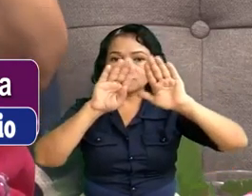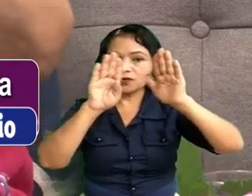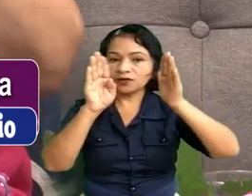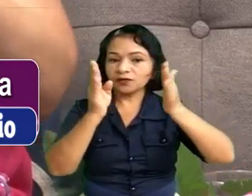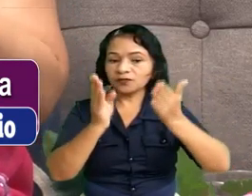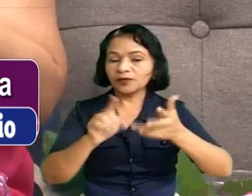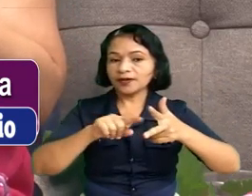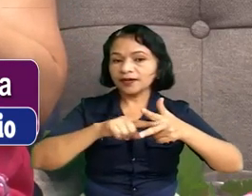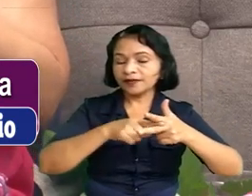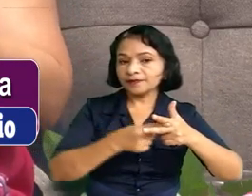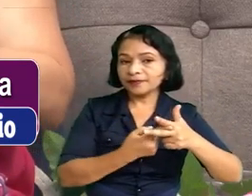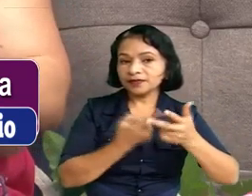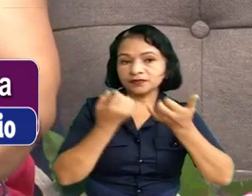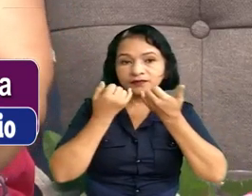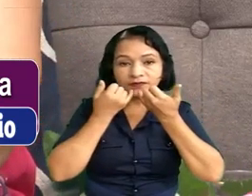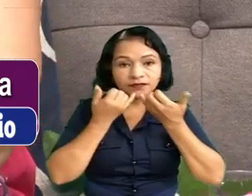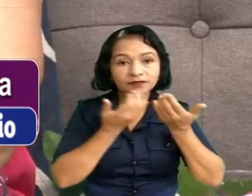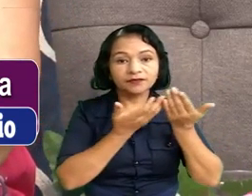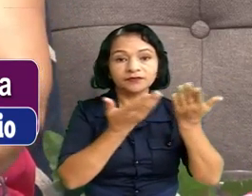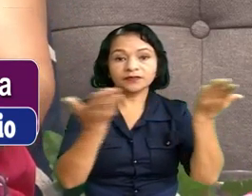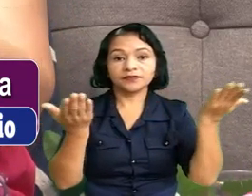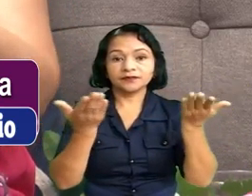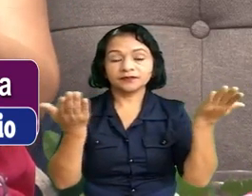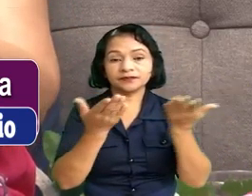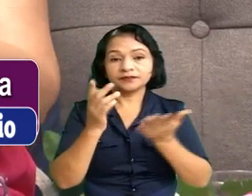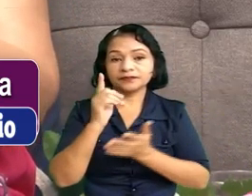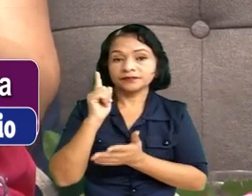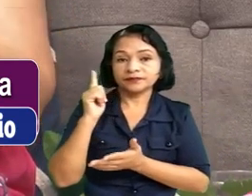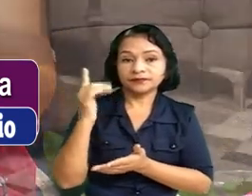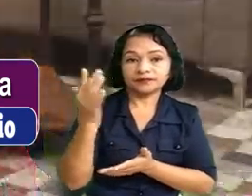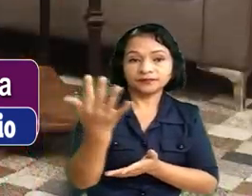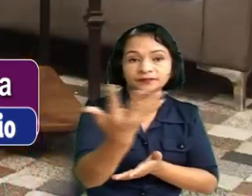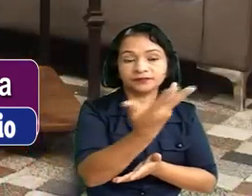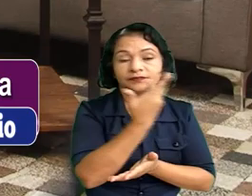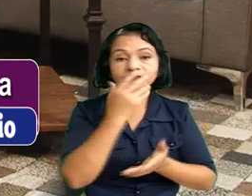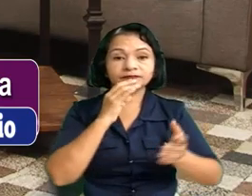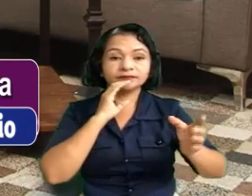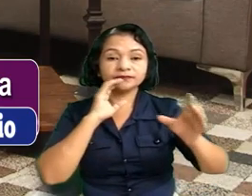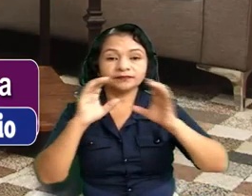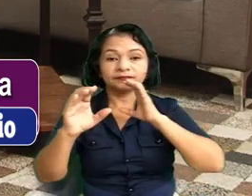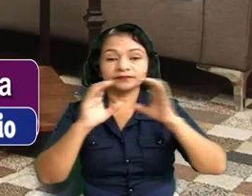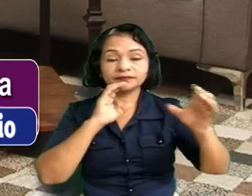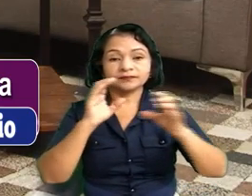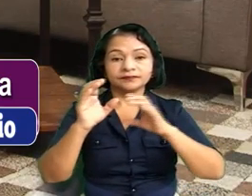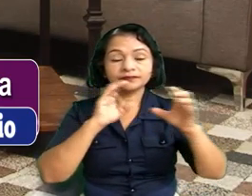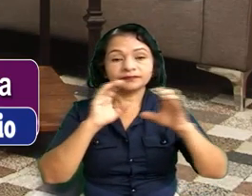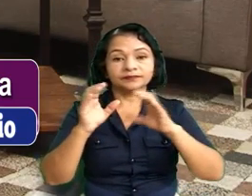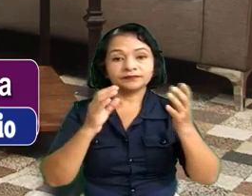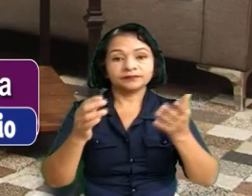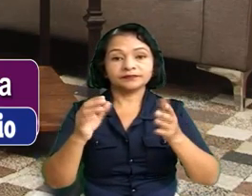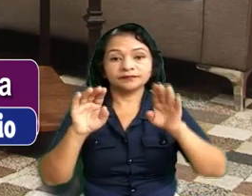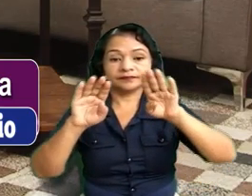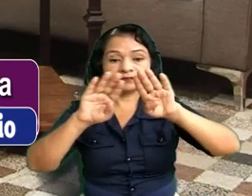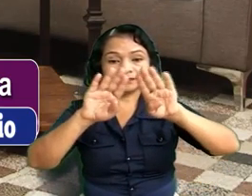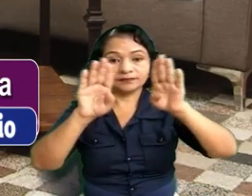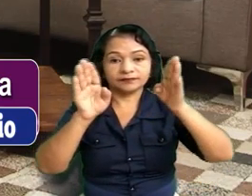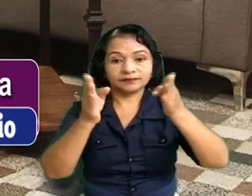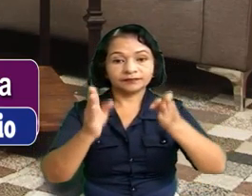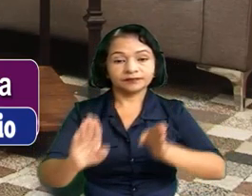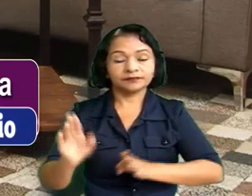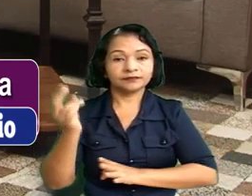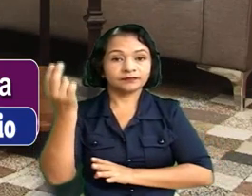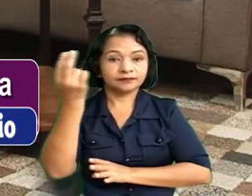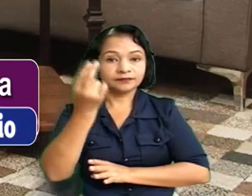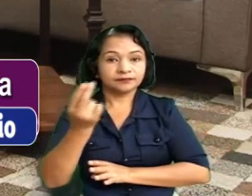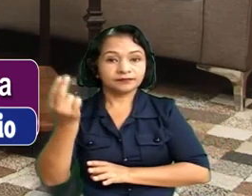la información que capta a través de todo el sistema de comunicación del telégrafo, ella la utiliza para